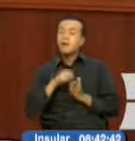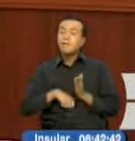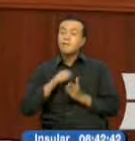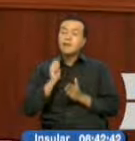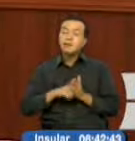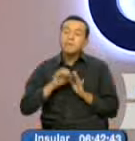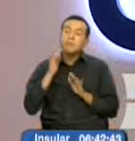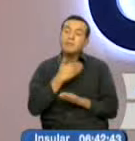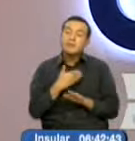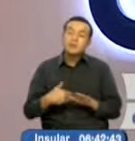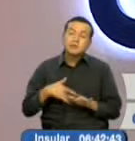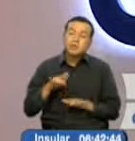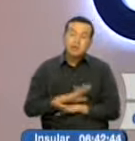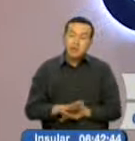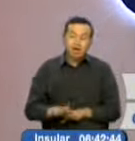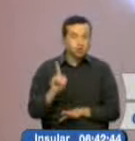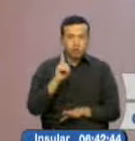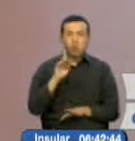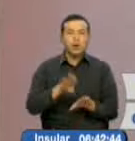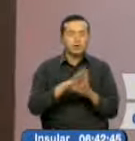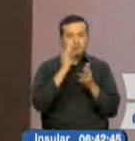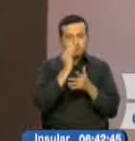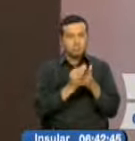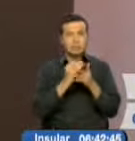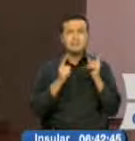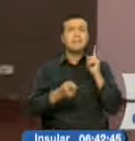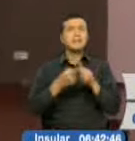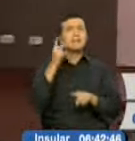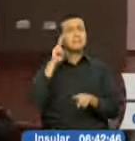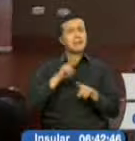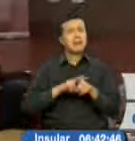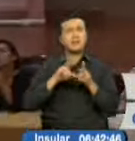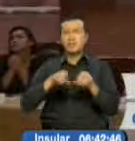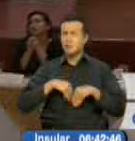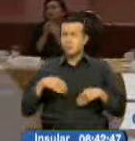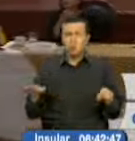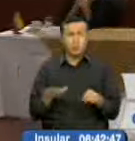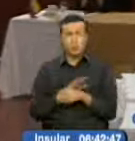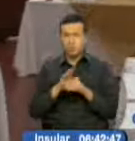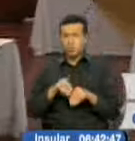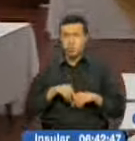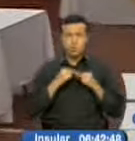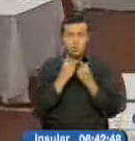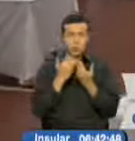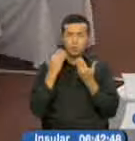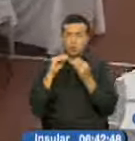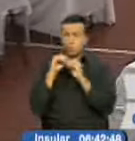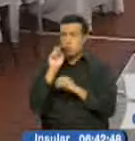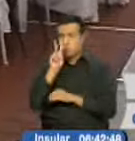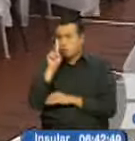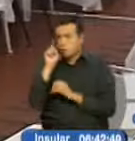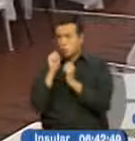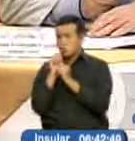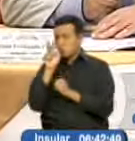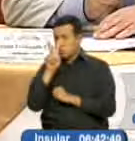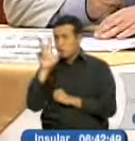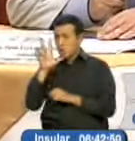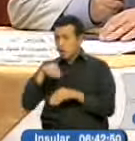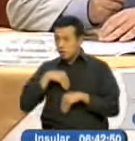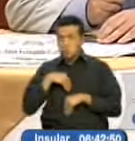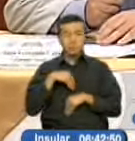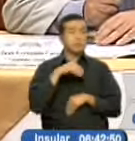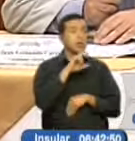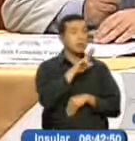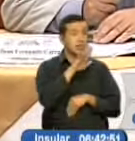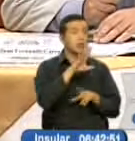presidente o el secretario. Es la primera vez que se decide aceptar la totalidad de las objeciones, tanto de Creo Suma como las de Alianza País. El titular